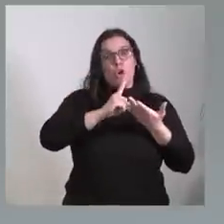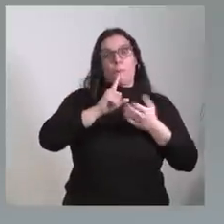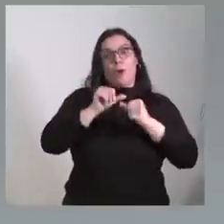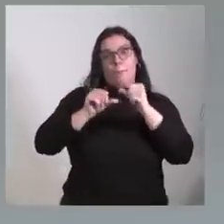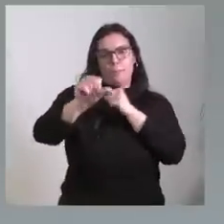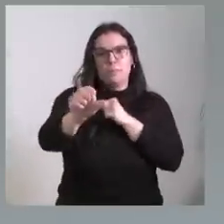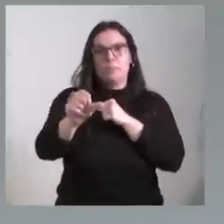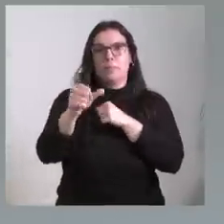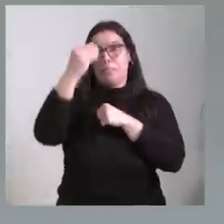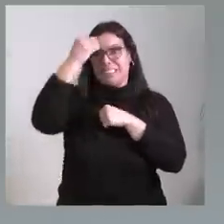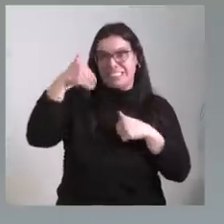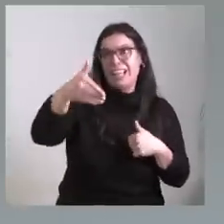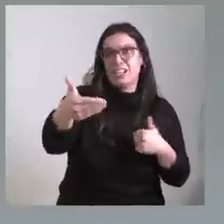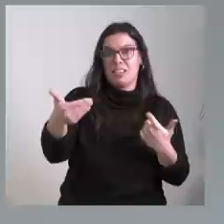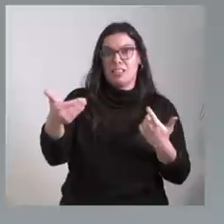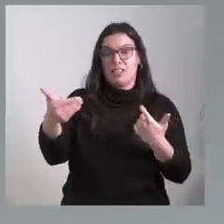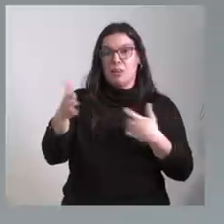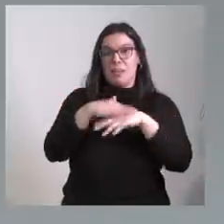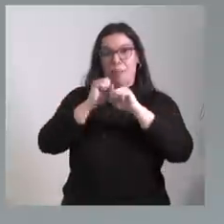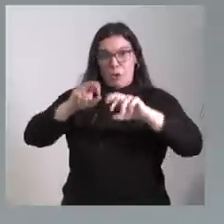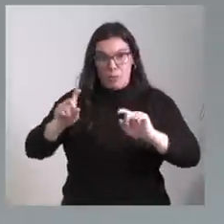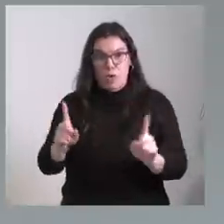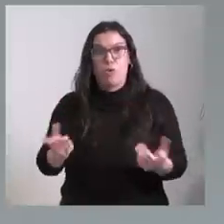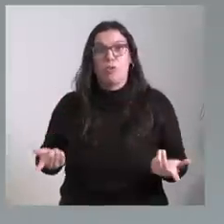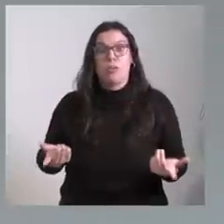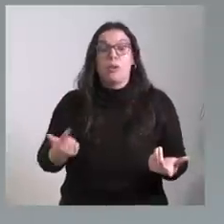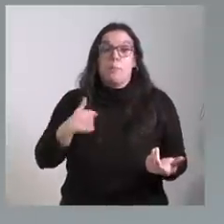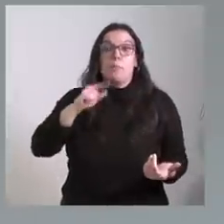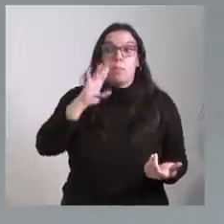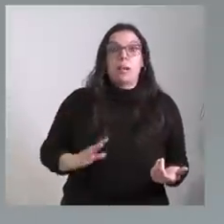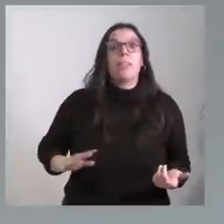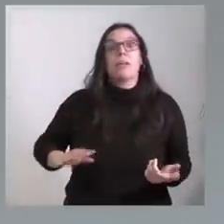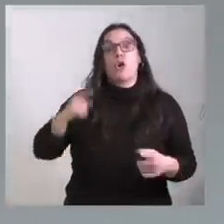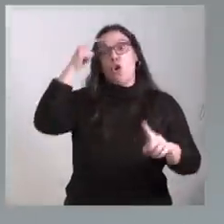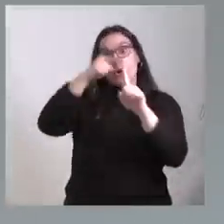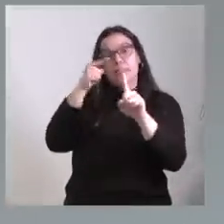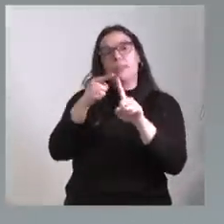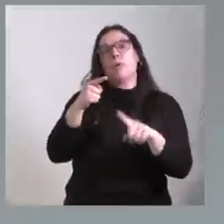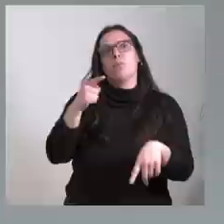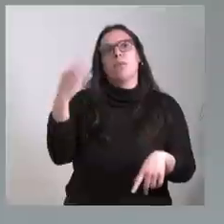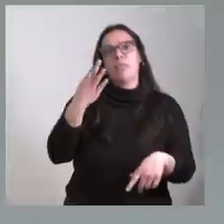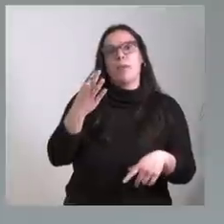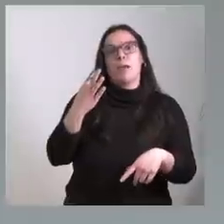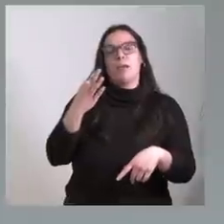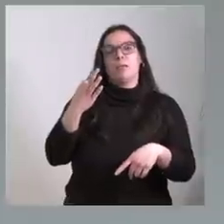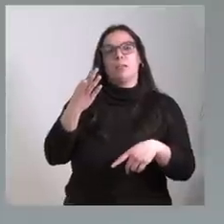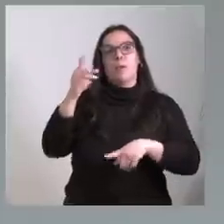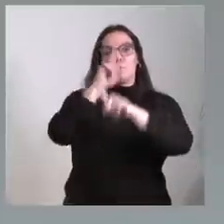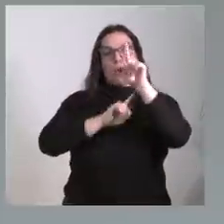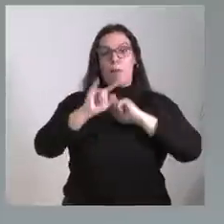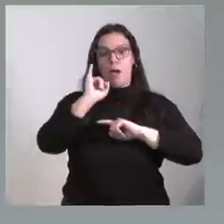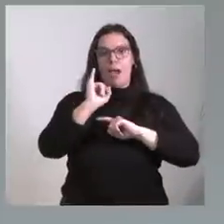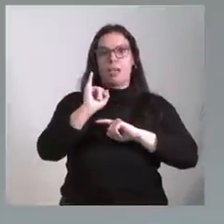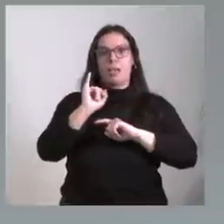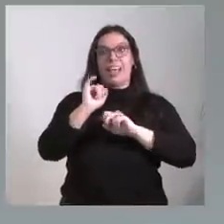al menos pensando en el futuro no lo fuera a agrandar y a mí me parece que cuando el objetivo tiene que ser resolver un problema o al menos evitar